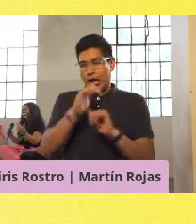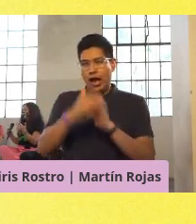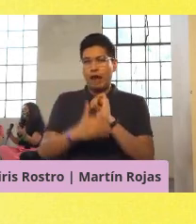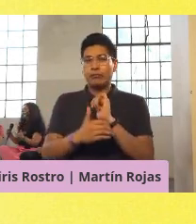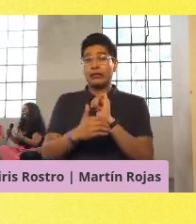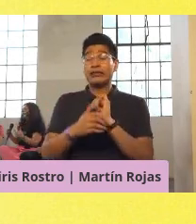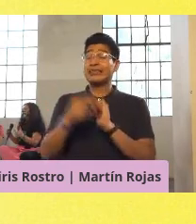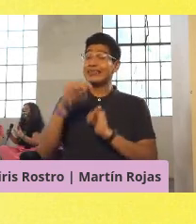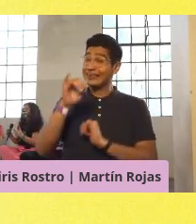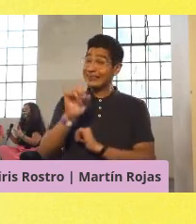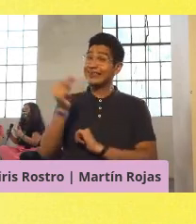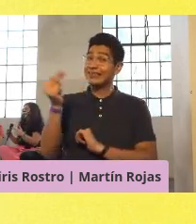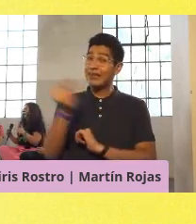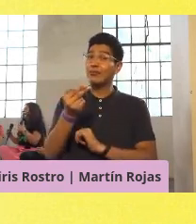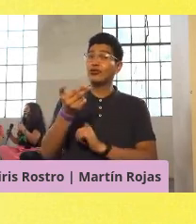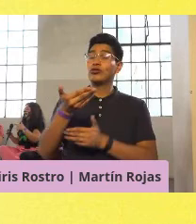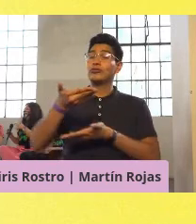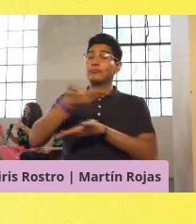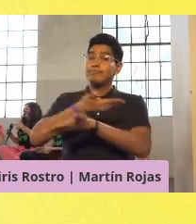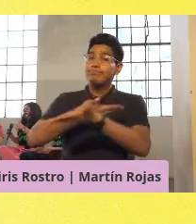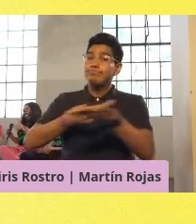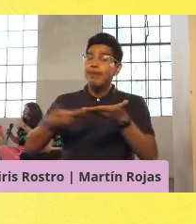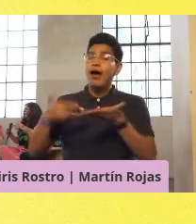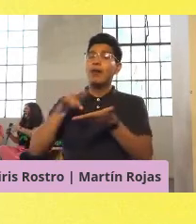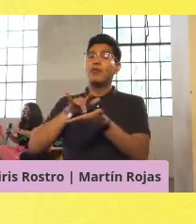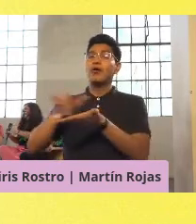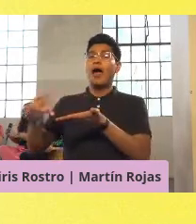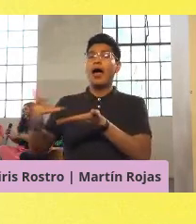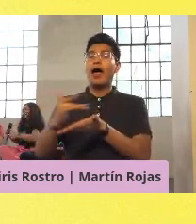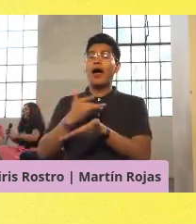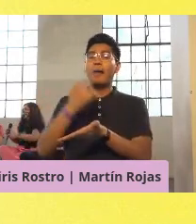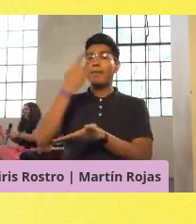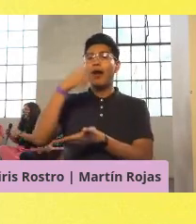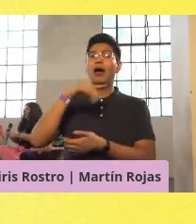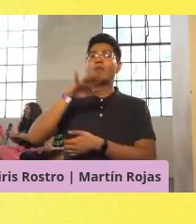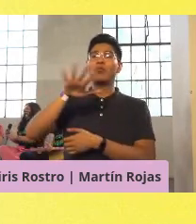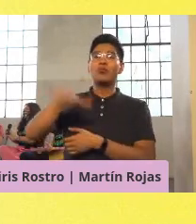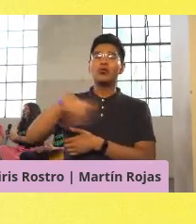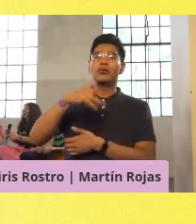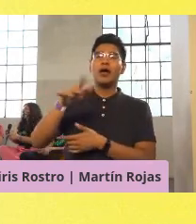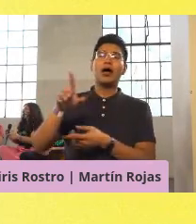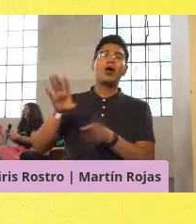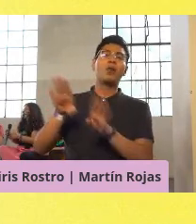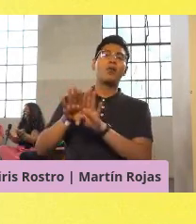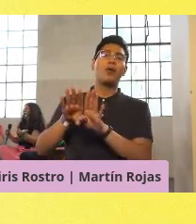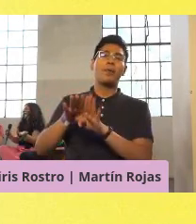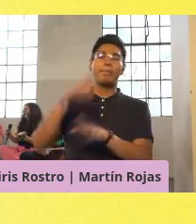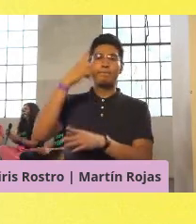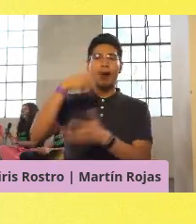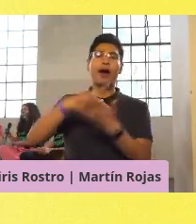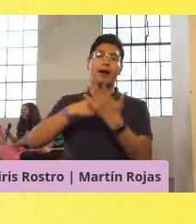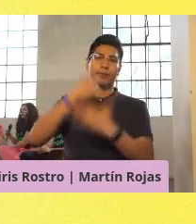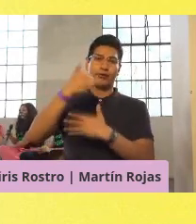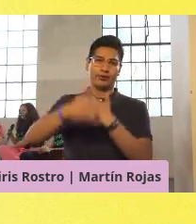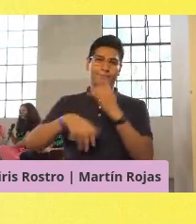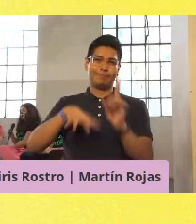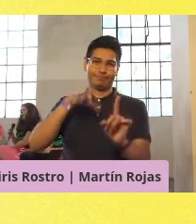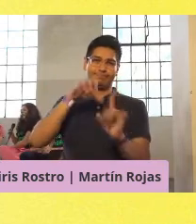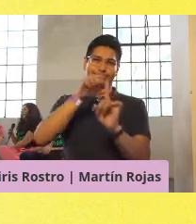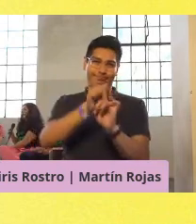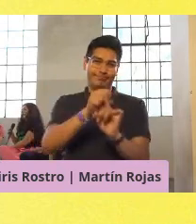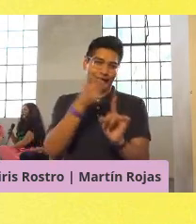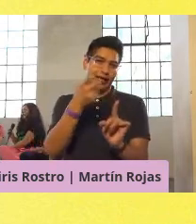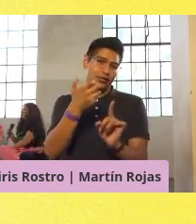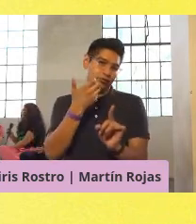transacción para ir logrando esto, y sobre cómo lograr sobrellevar al final, pues, lograr la causa, ¿no? Que es